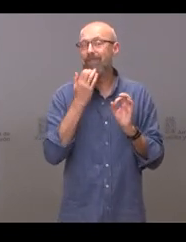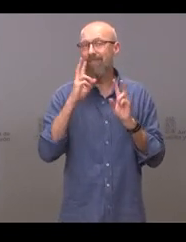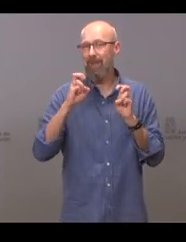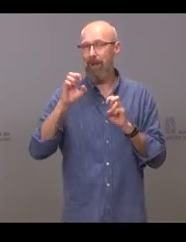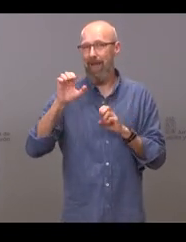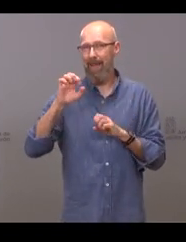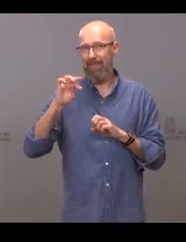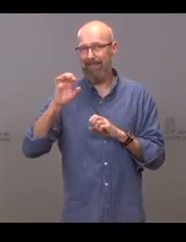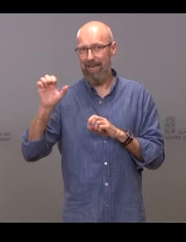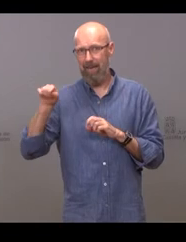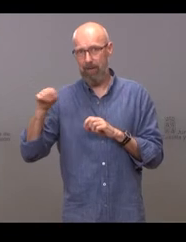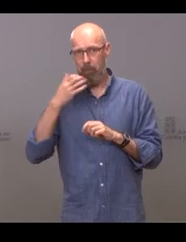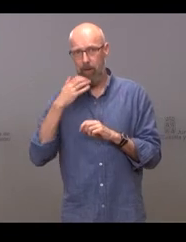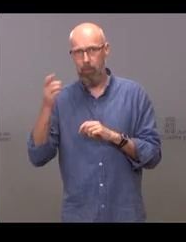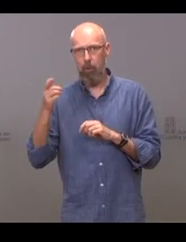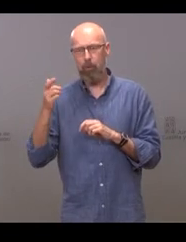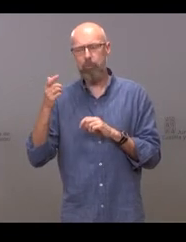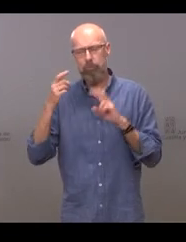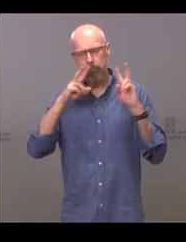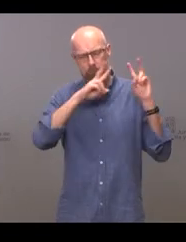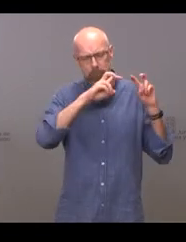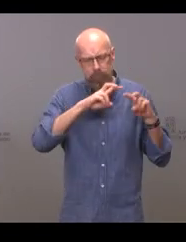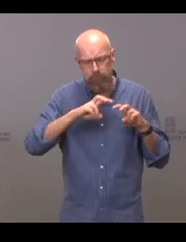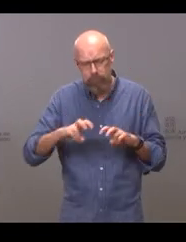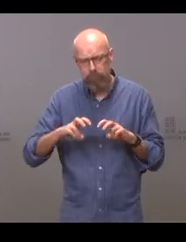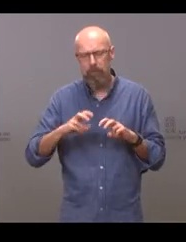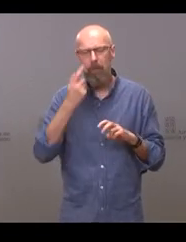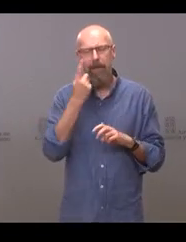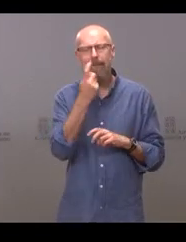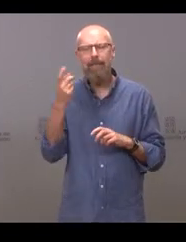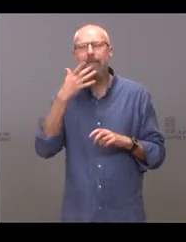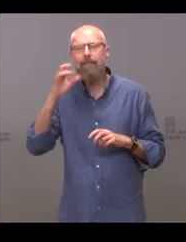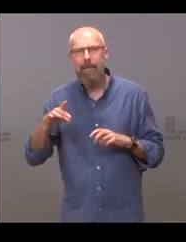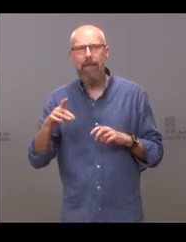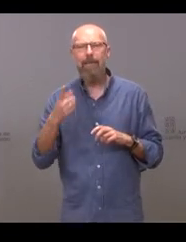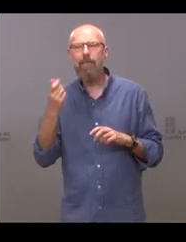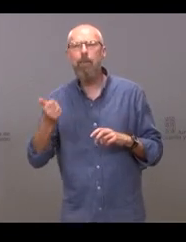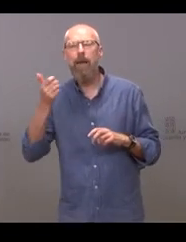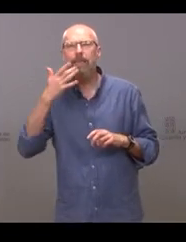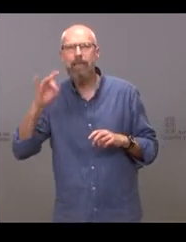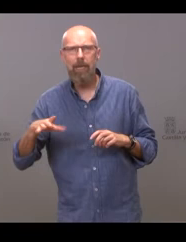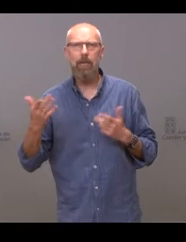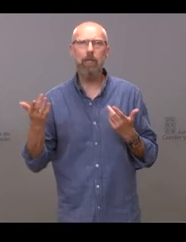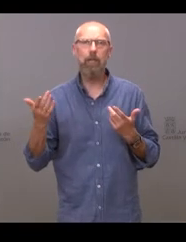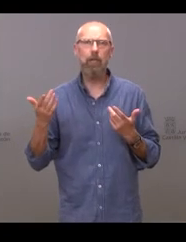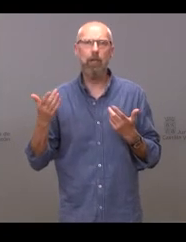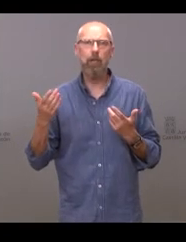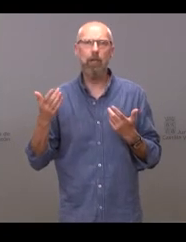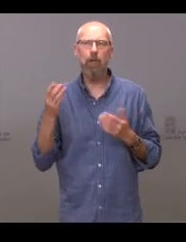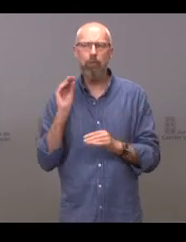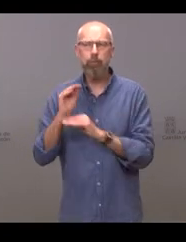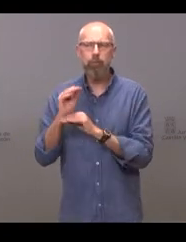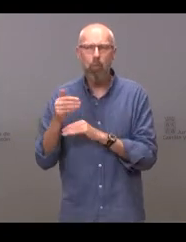por hacer un análisis de qué gente lo necesitaba quien más lo necesitaba y cuando tenía que llegar las